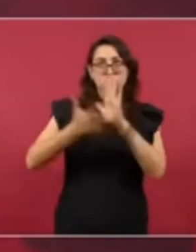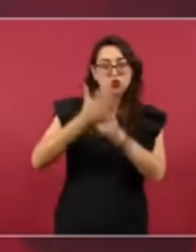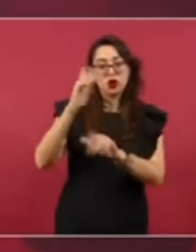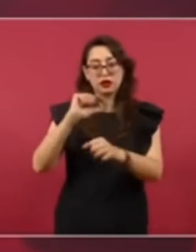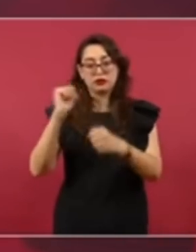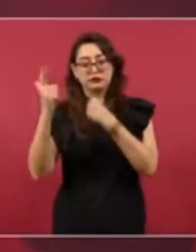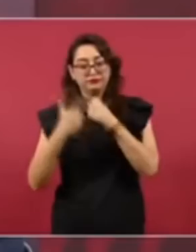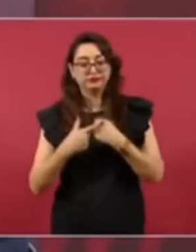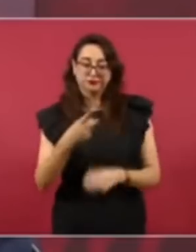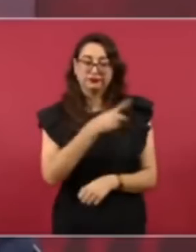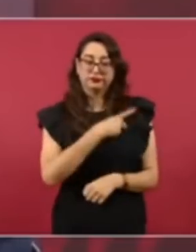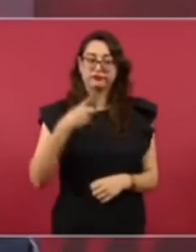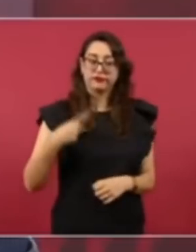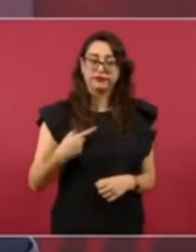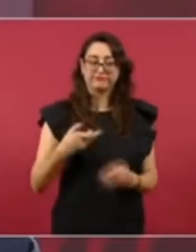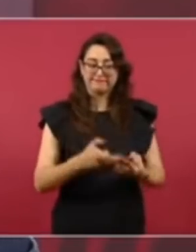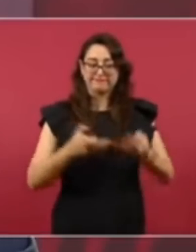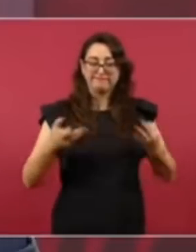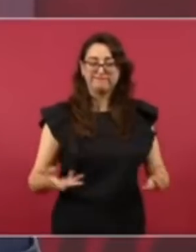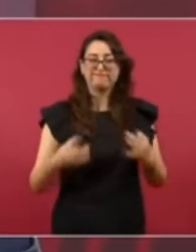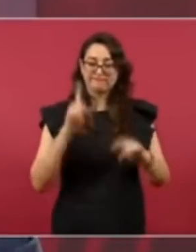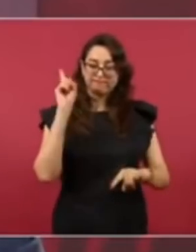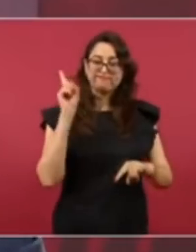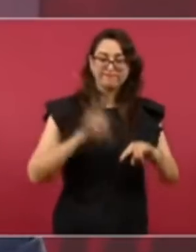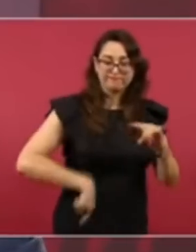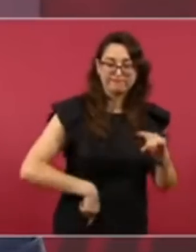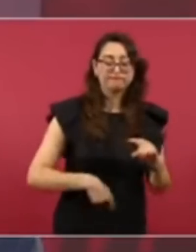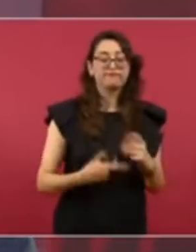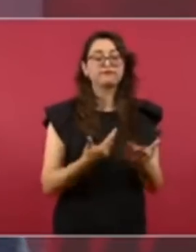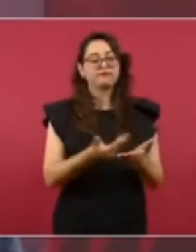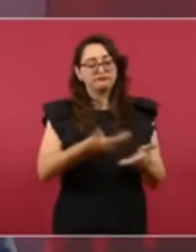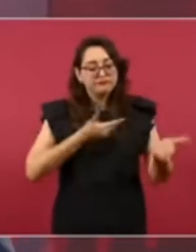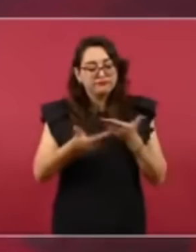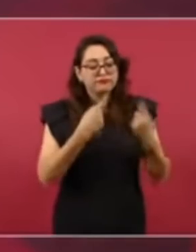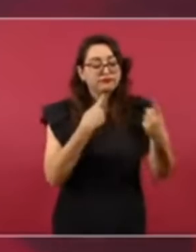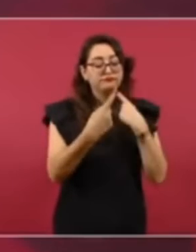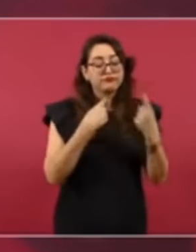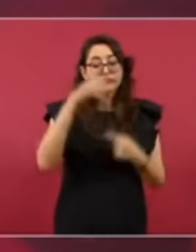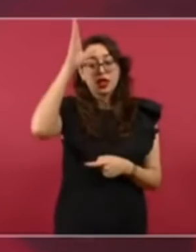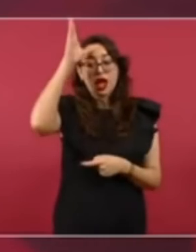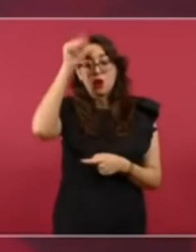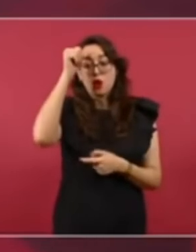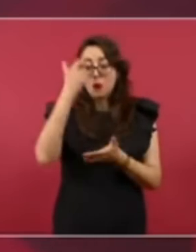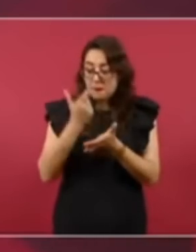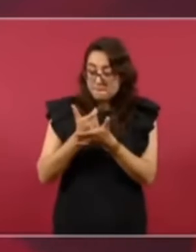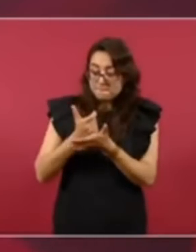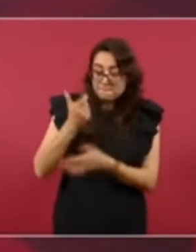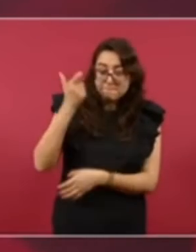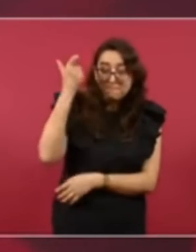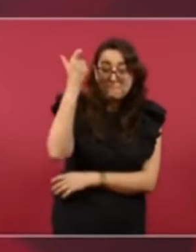porque de esa manera se agiliza el trámite y se le paga lo que establece el